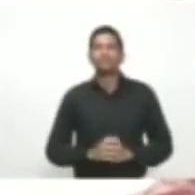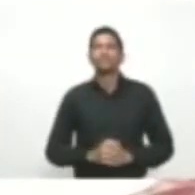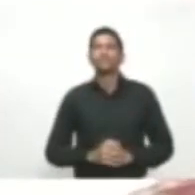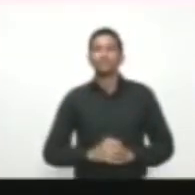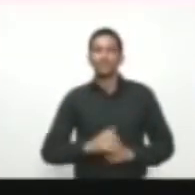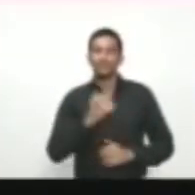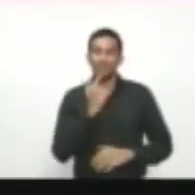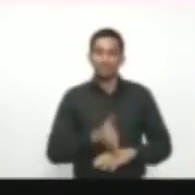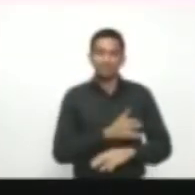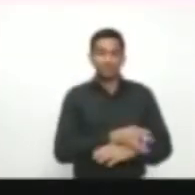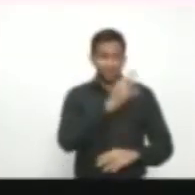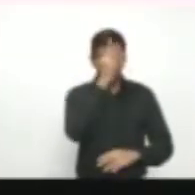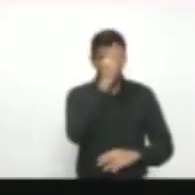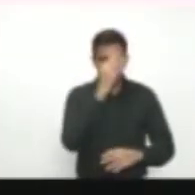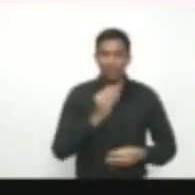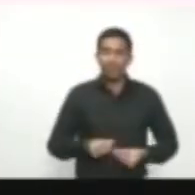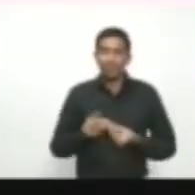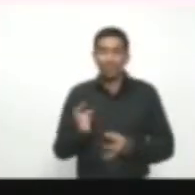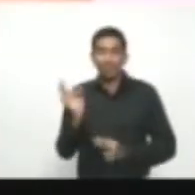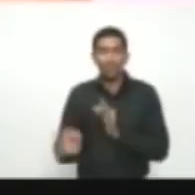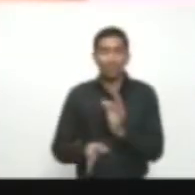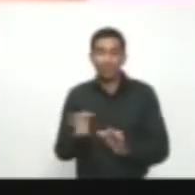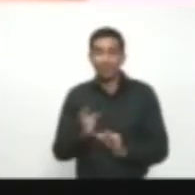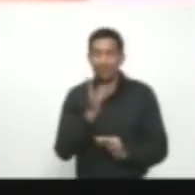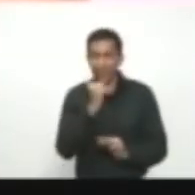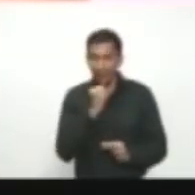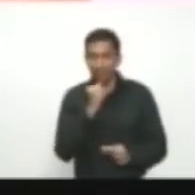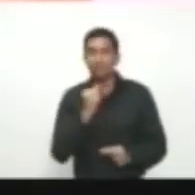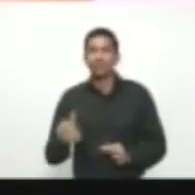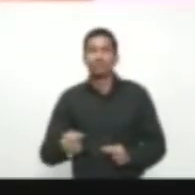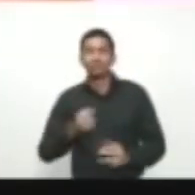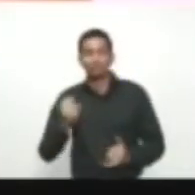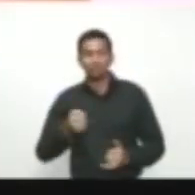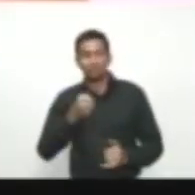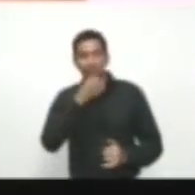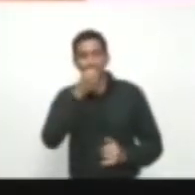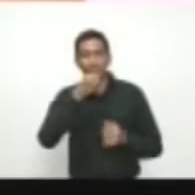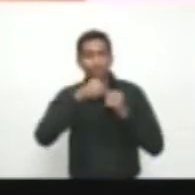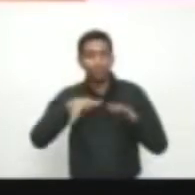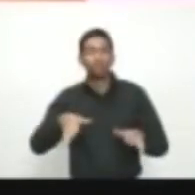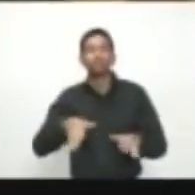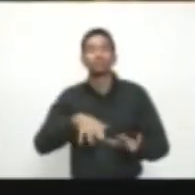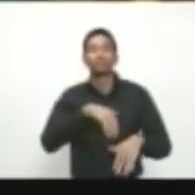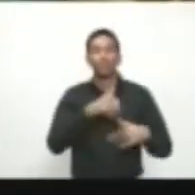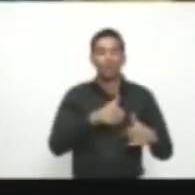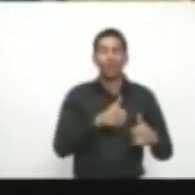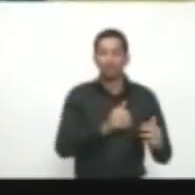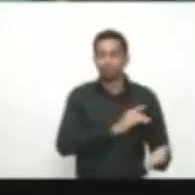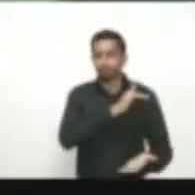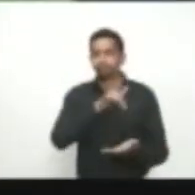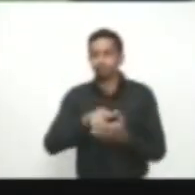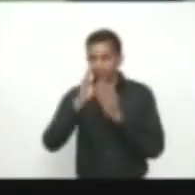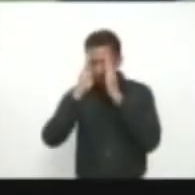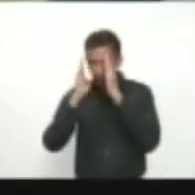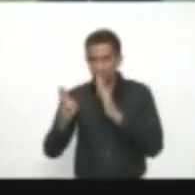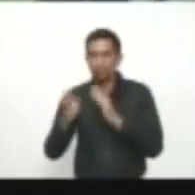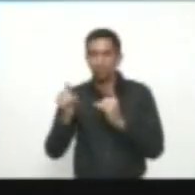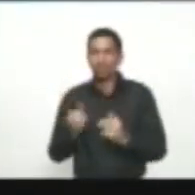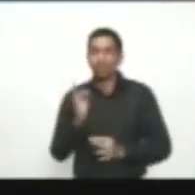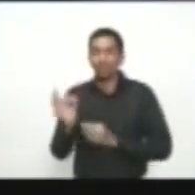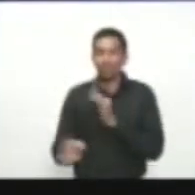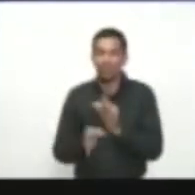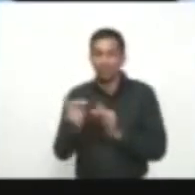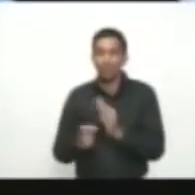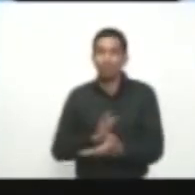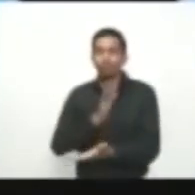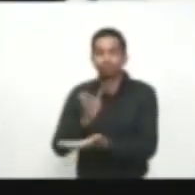tratamiento requerido, la nueva EPS y la EPS denunciada le cumplieron. Parte del tratamiento fue enviado al domicilio de la paciente y se comprometieron